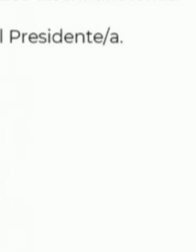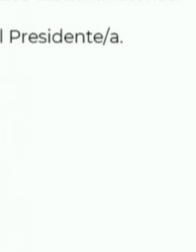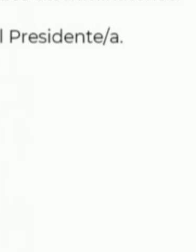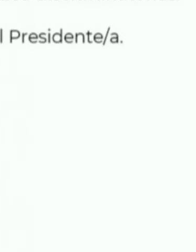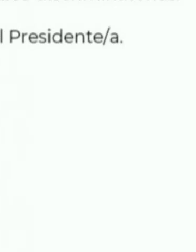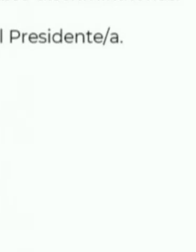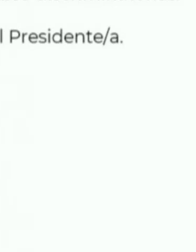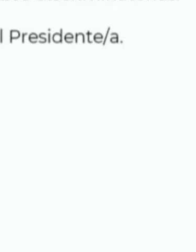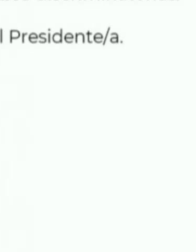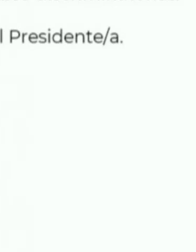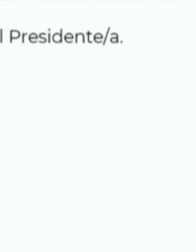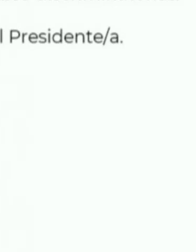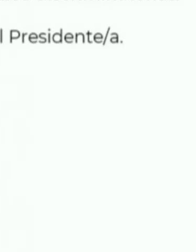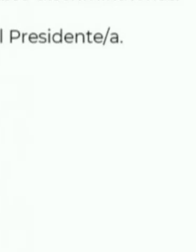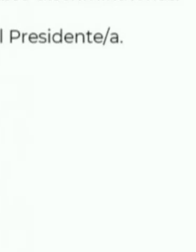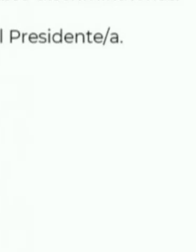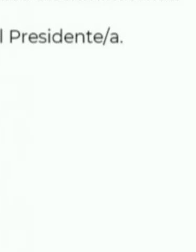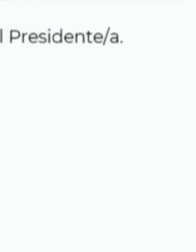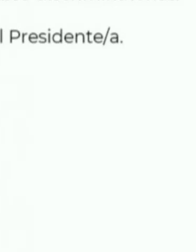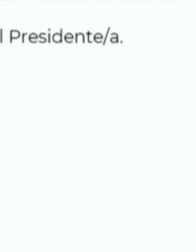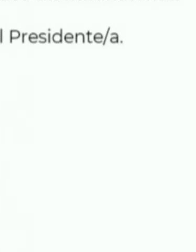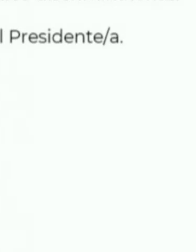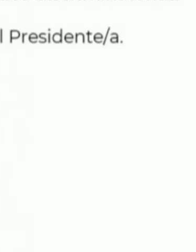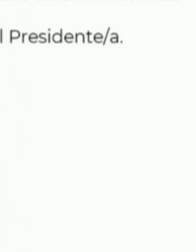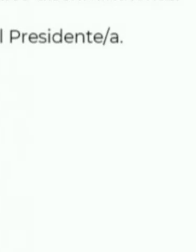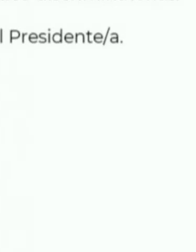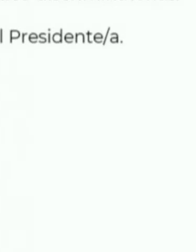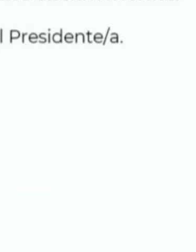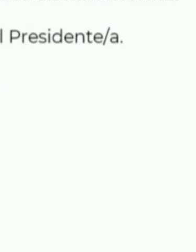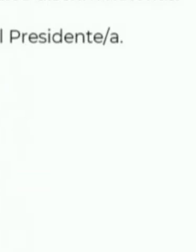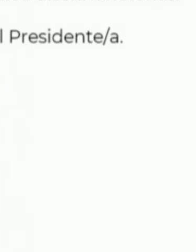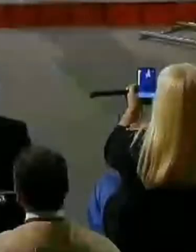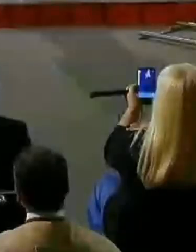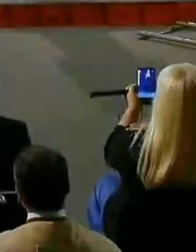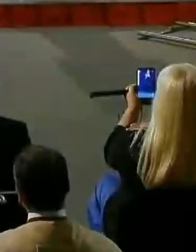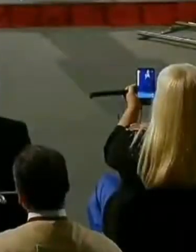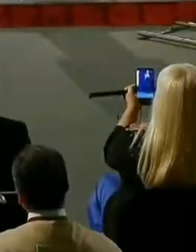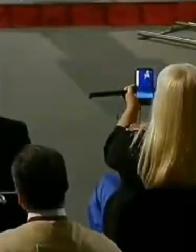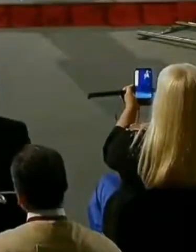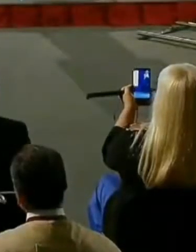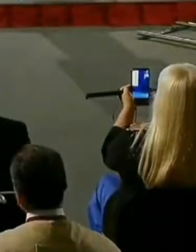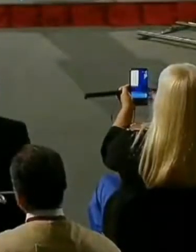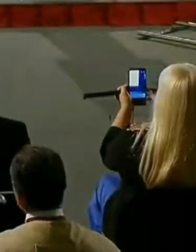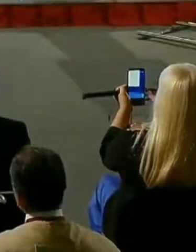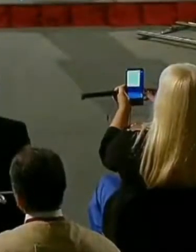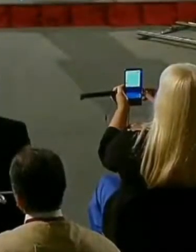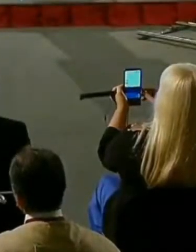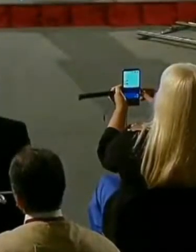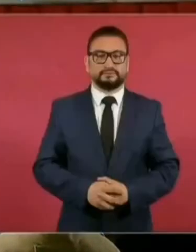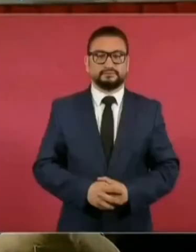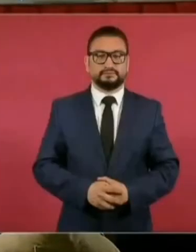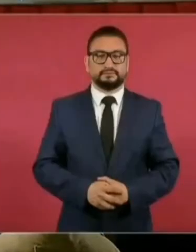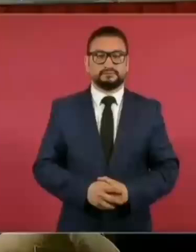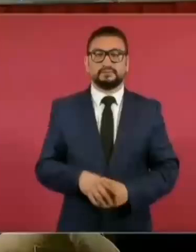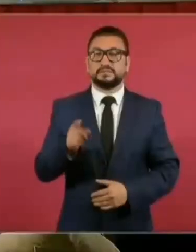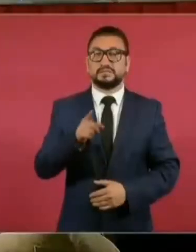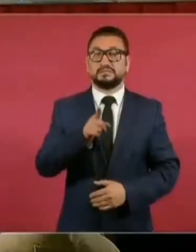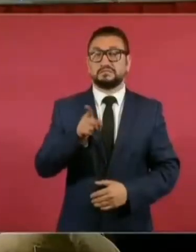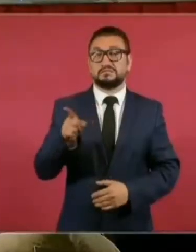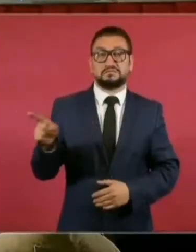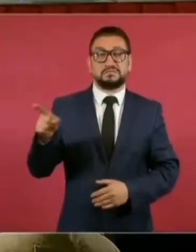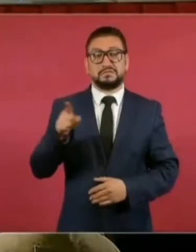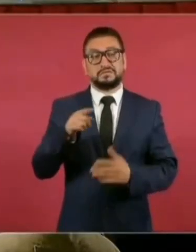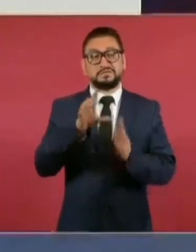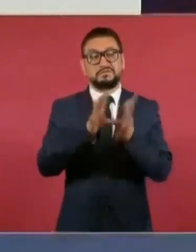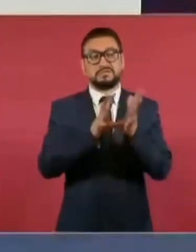más de 700,000 pesos mensuales, violando así flagrantemente